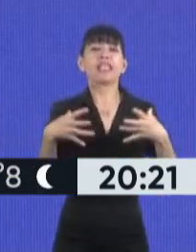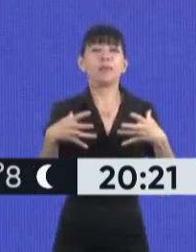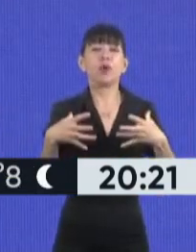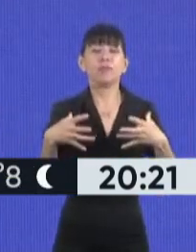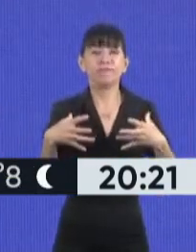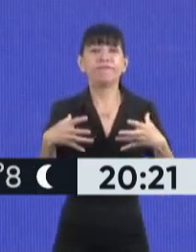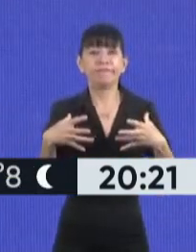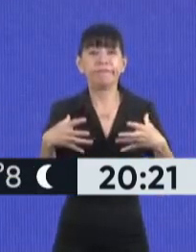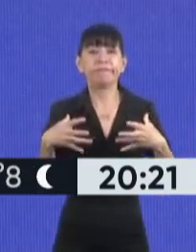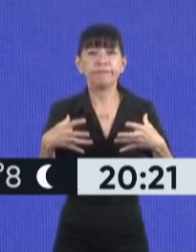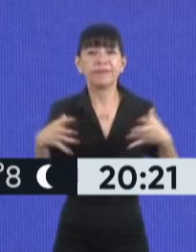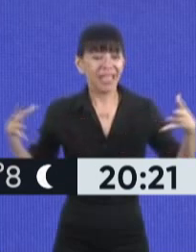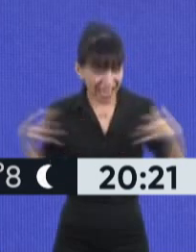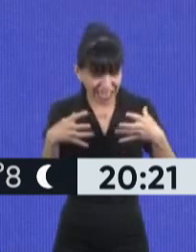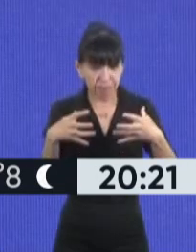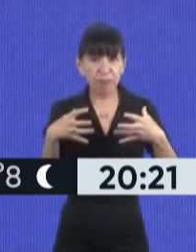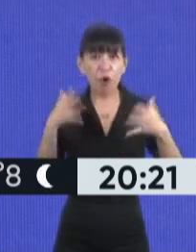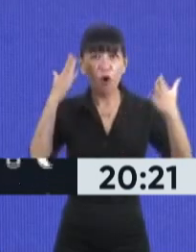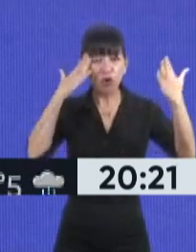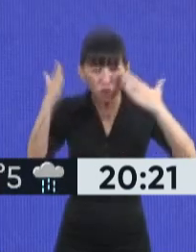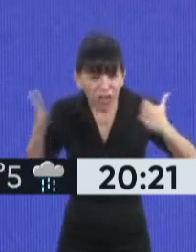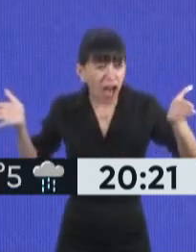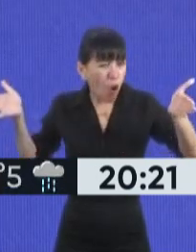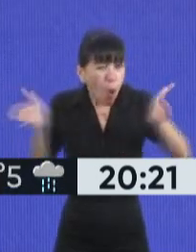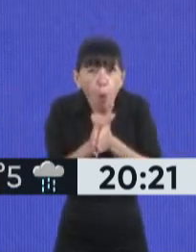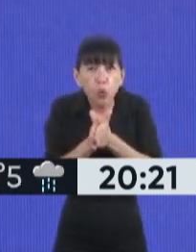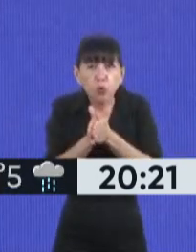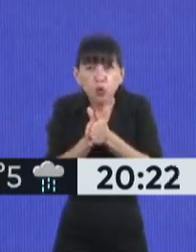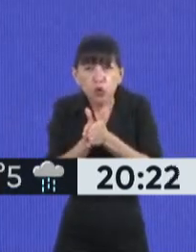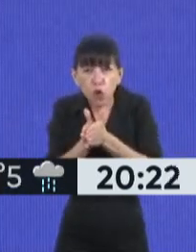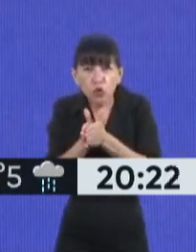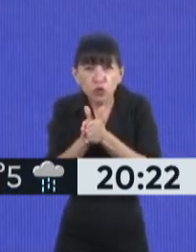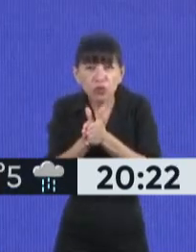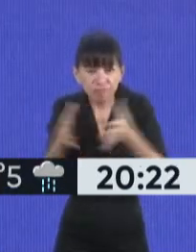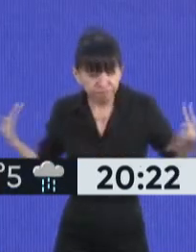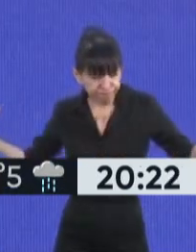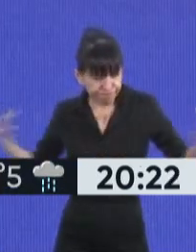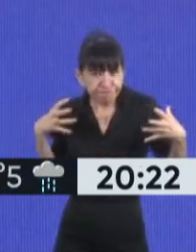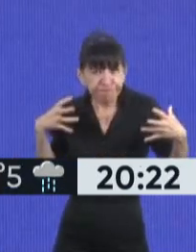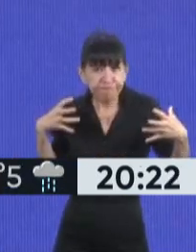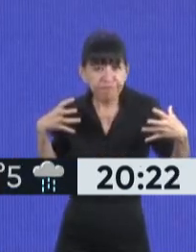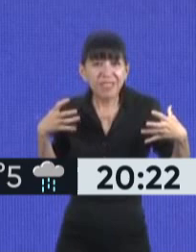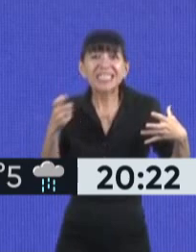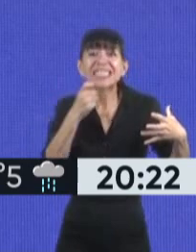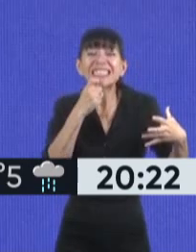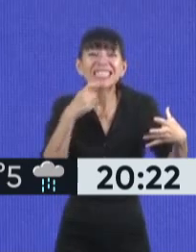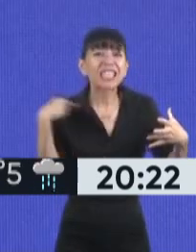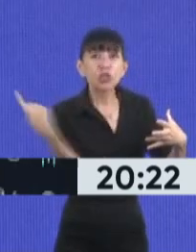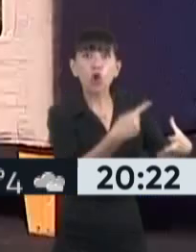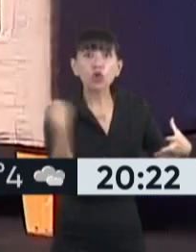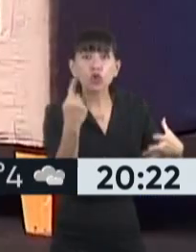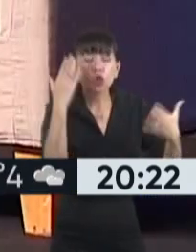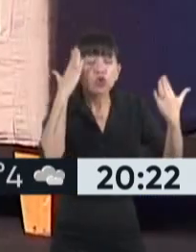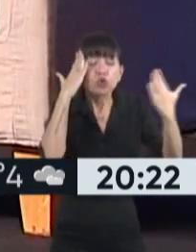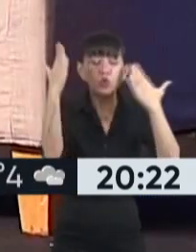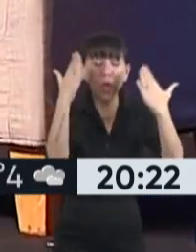Trabajar en equipo, soñar juntos. Si somos capaces de convertir este sueño